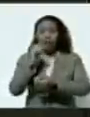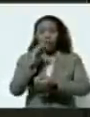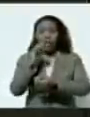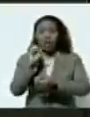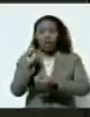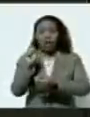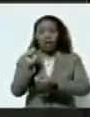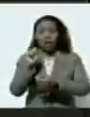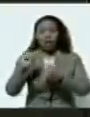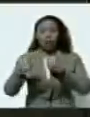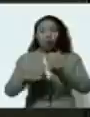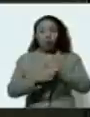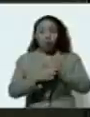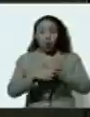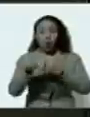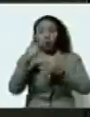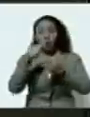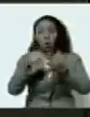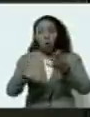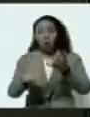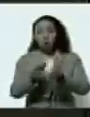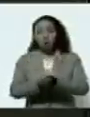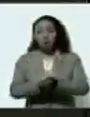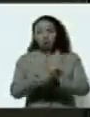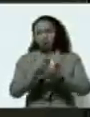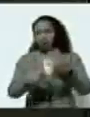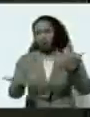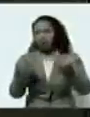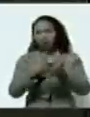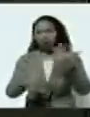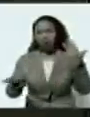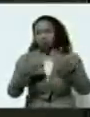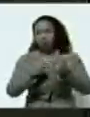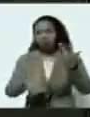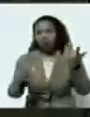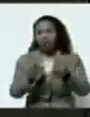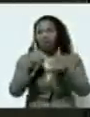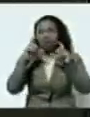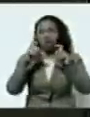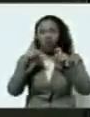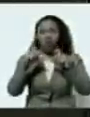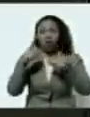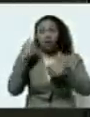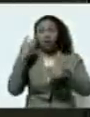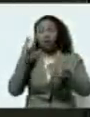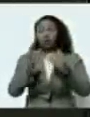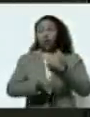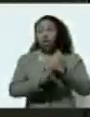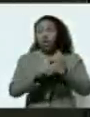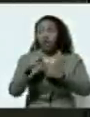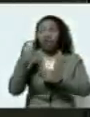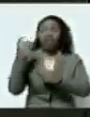con Juan Guaidó, con Quiñones, decenas y decenas de fotos, y las que van a salir